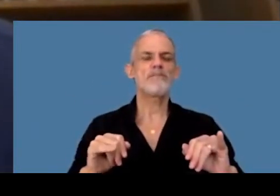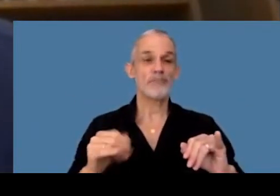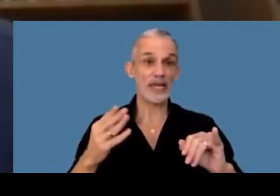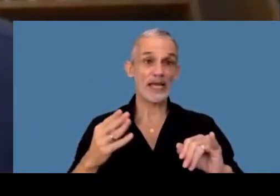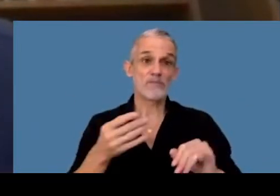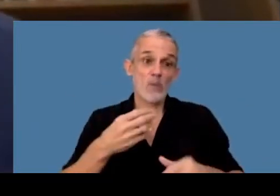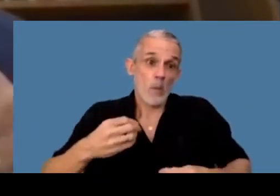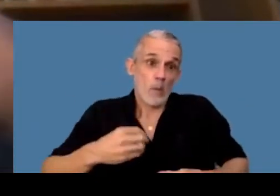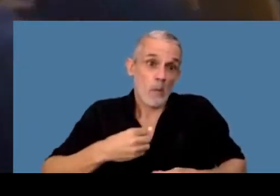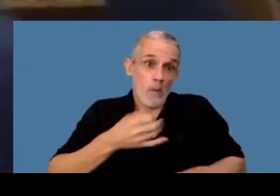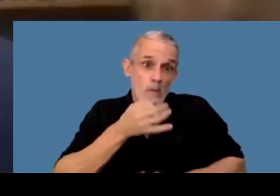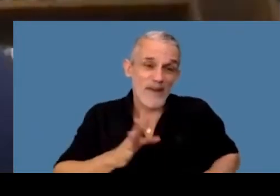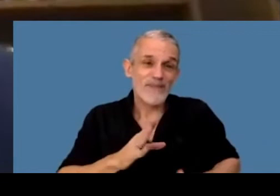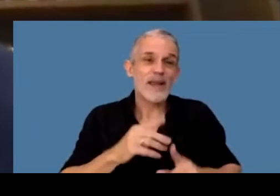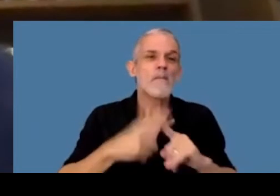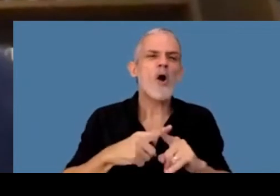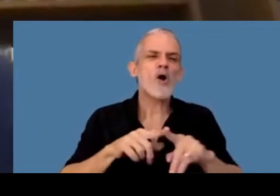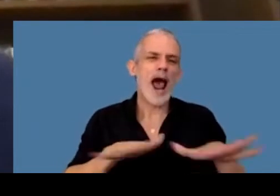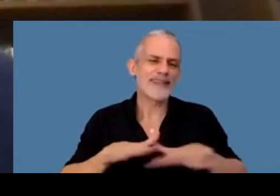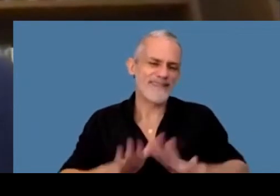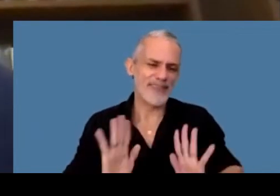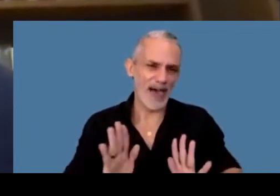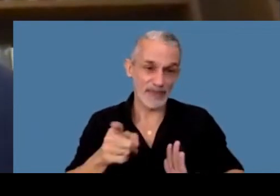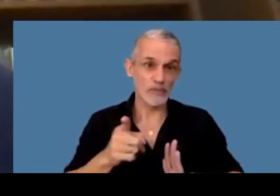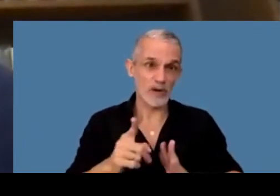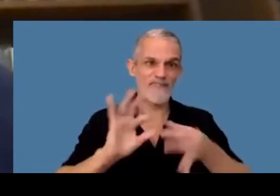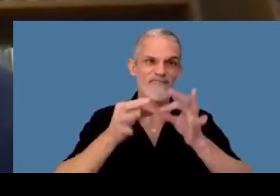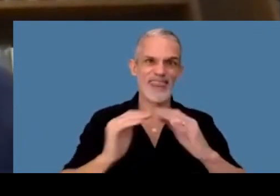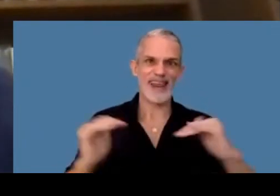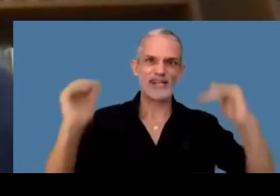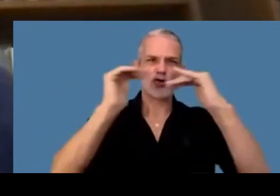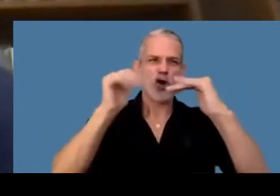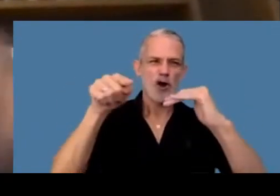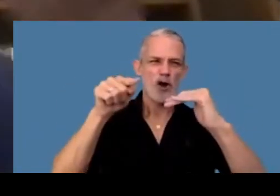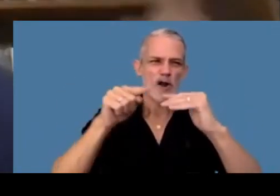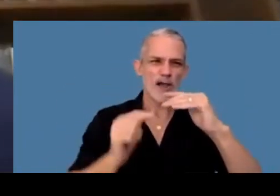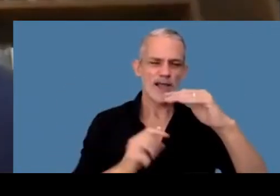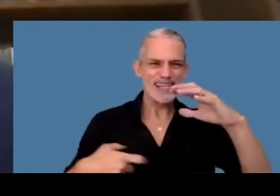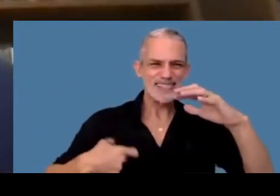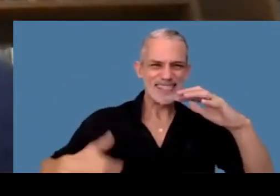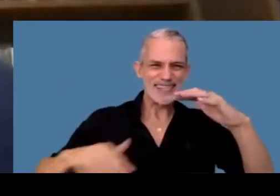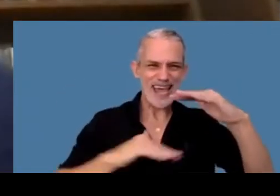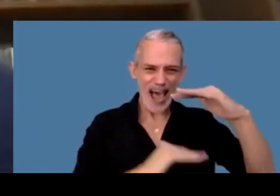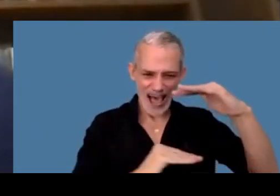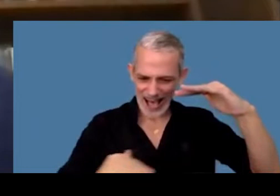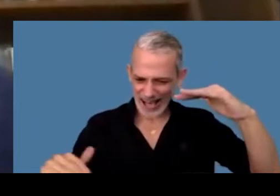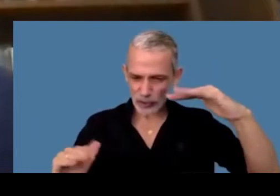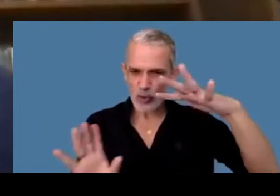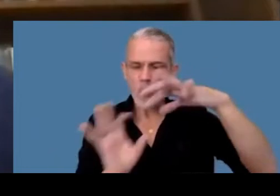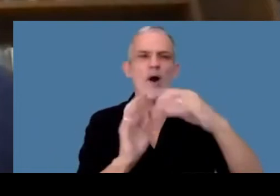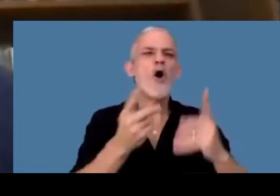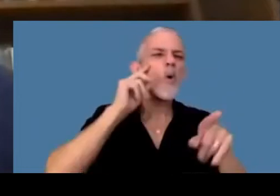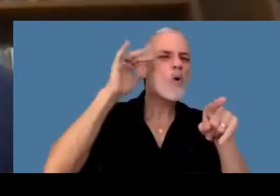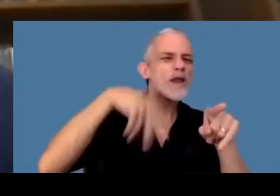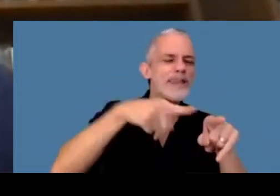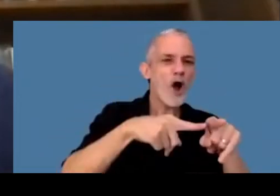actividad, porque esa federación que nuclea sindicatos de base, o esa unión que nuclea